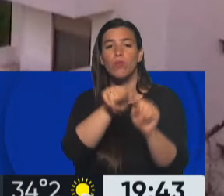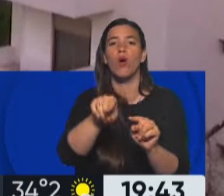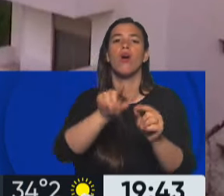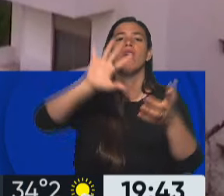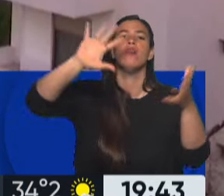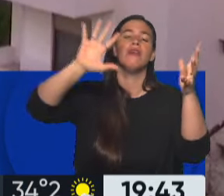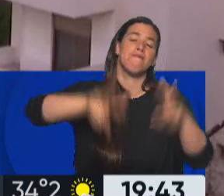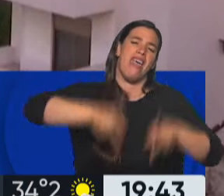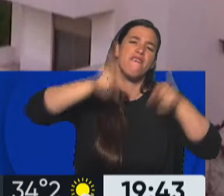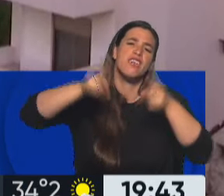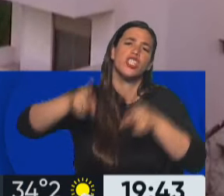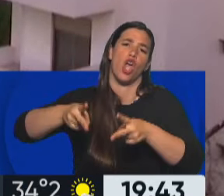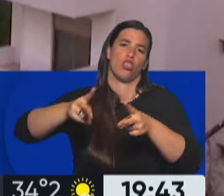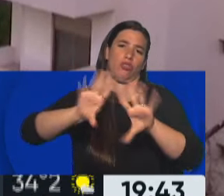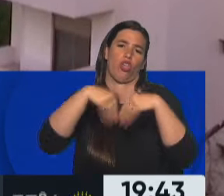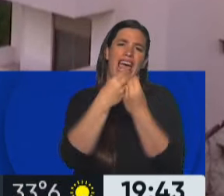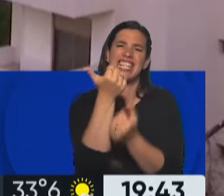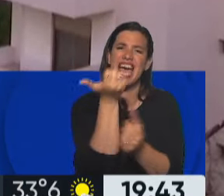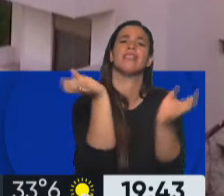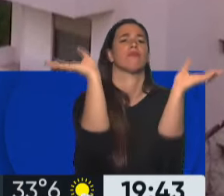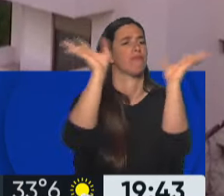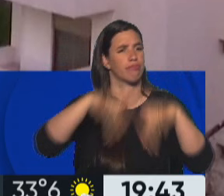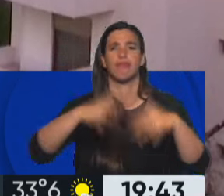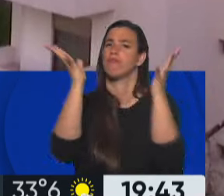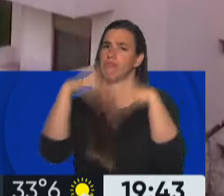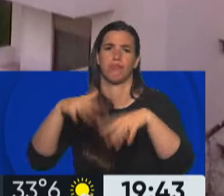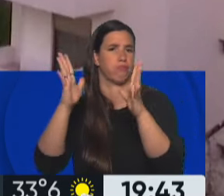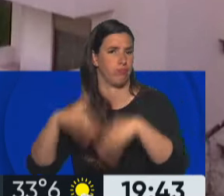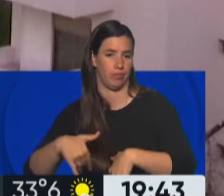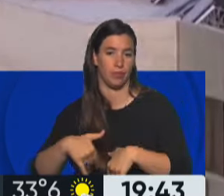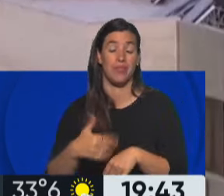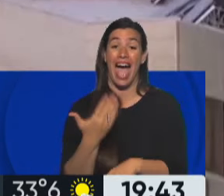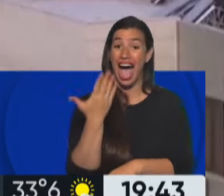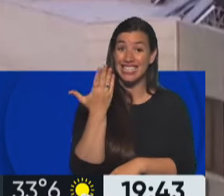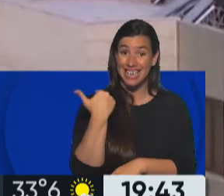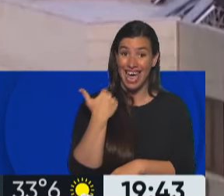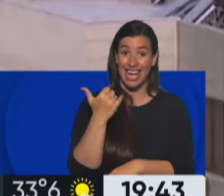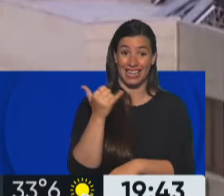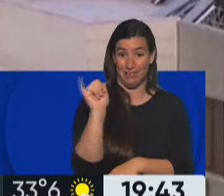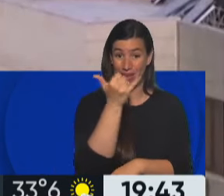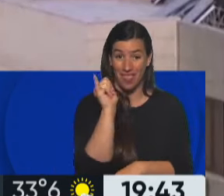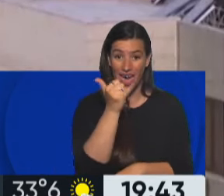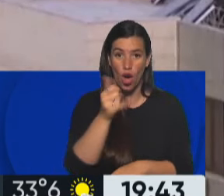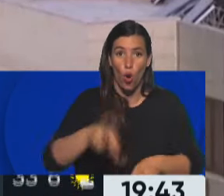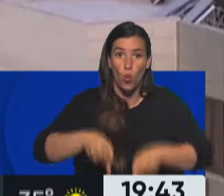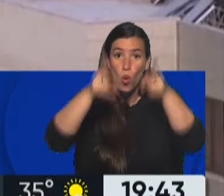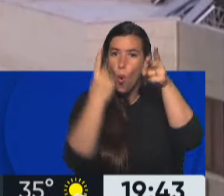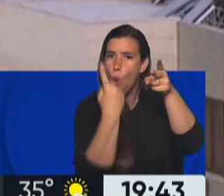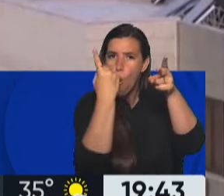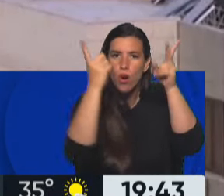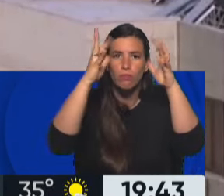edificios residenciales. Decíamos que ayer una imagen que circuló en todo el mundo de un edificio, bueno, hoy seis edificios